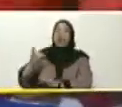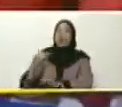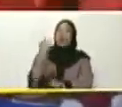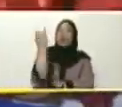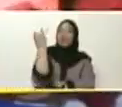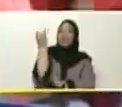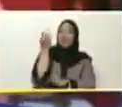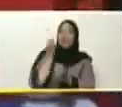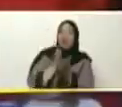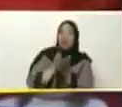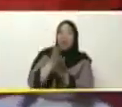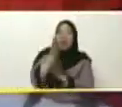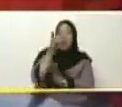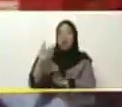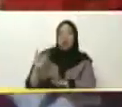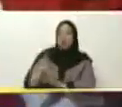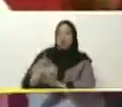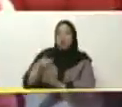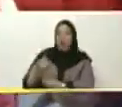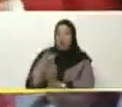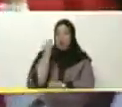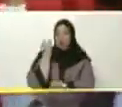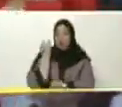leales siempre.